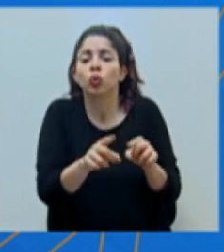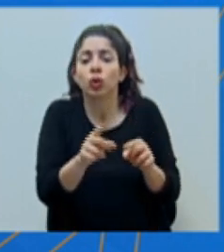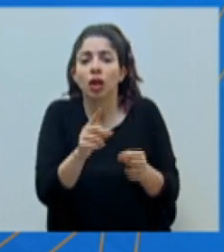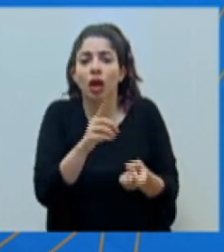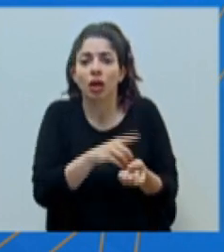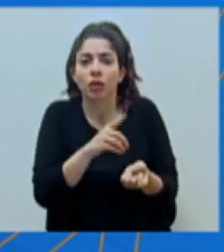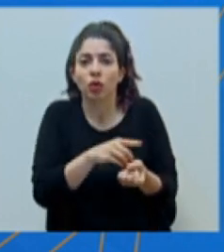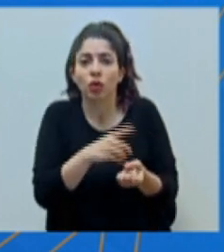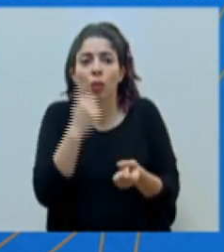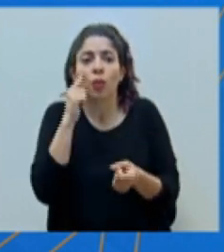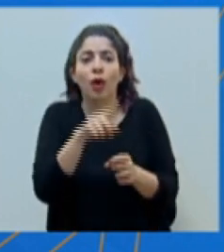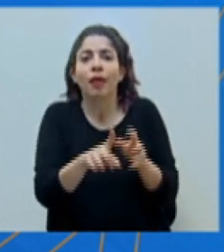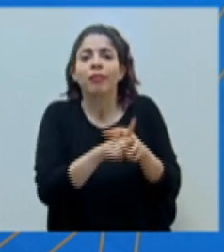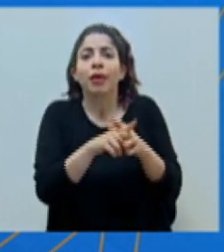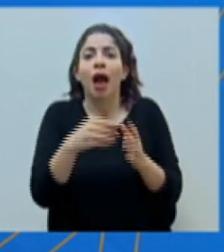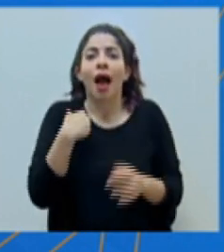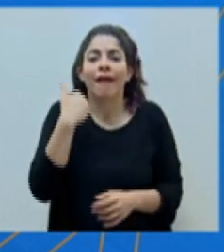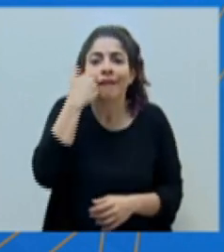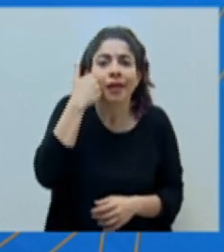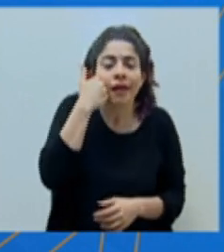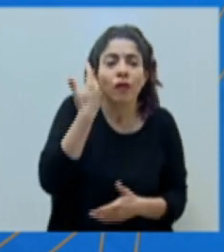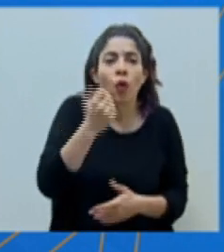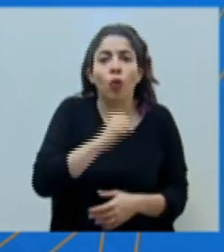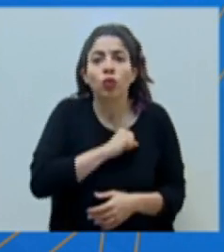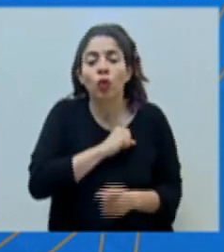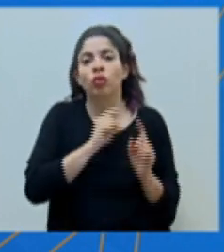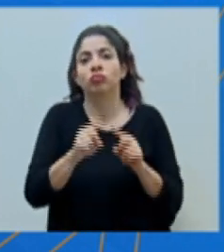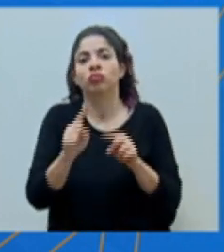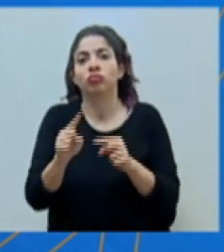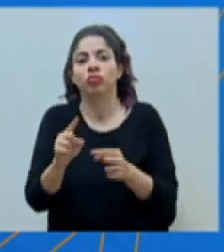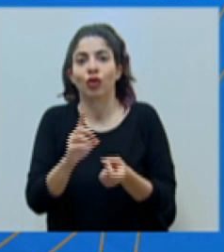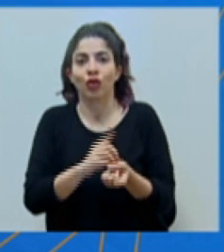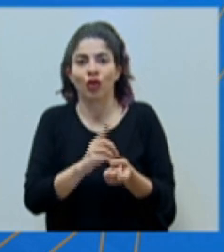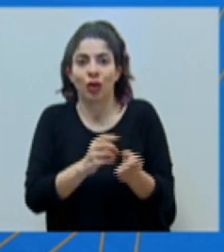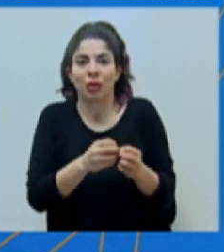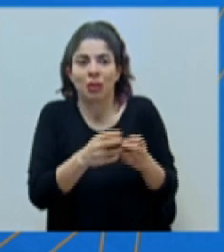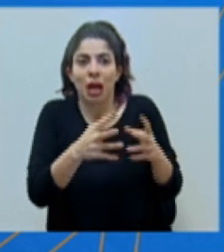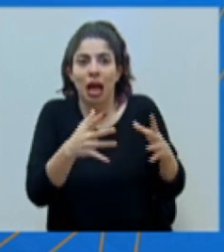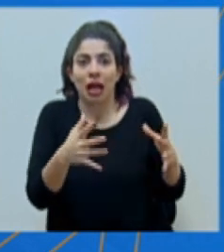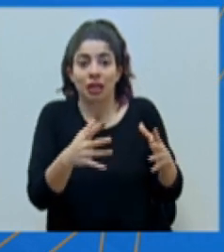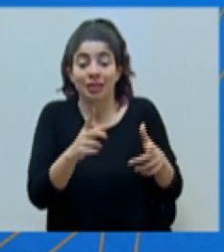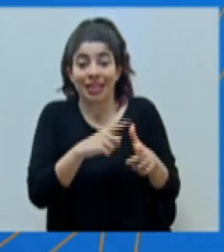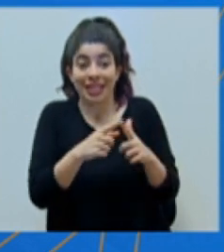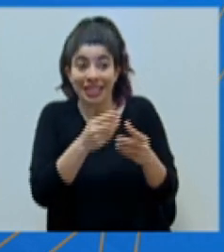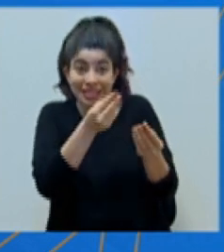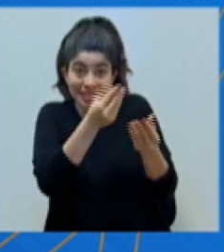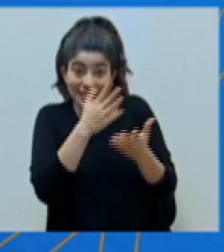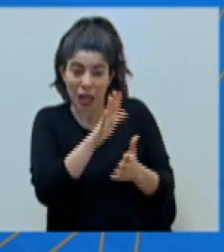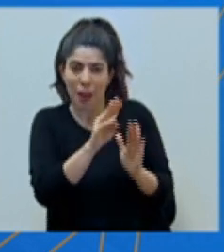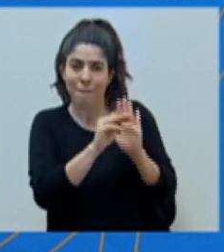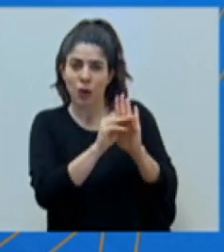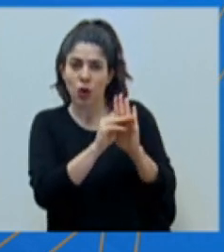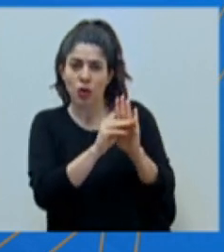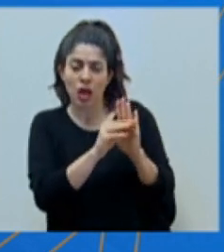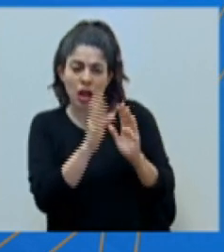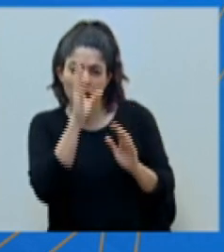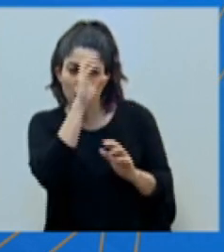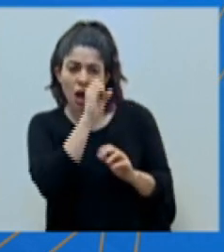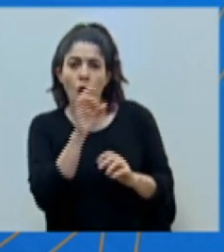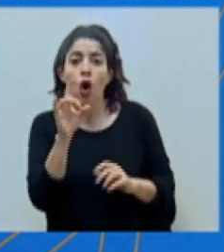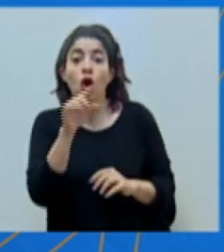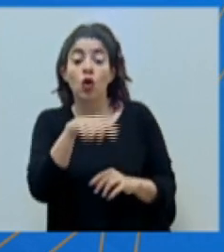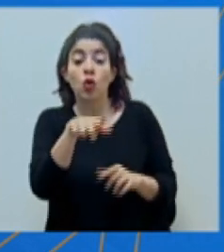por fiebre y tos, lo cual, de acuerdo con la precisión que tiene este modelo, hay un 80%